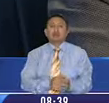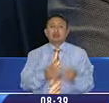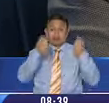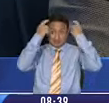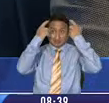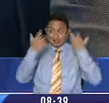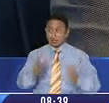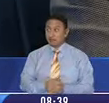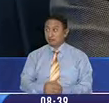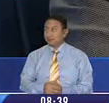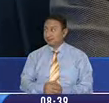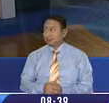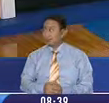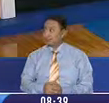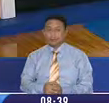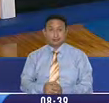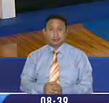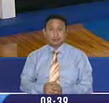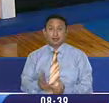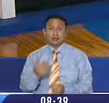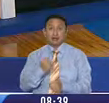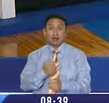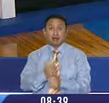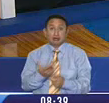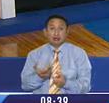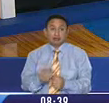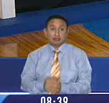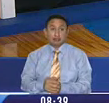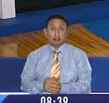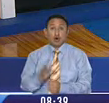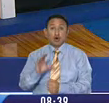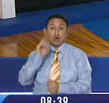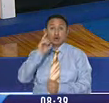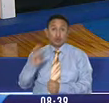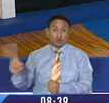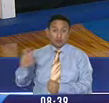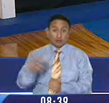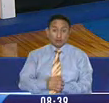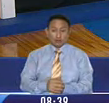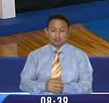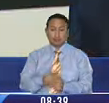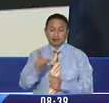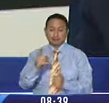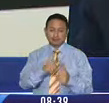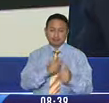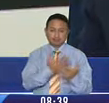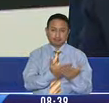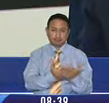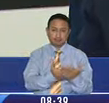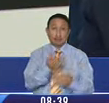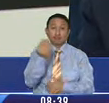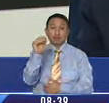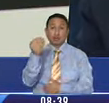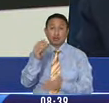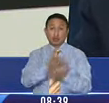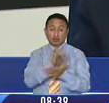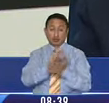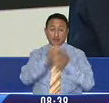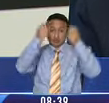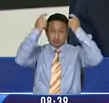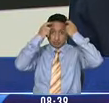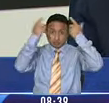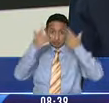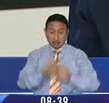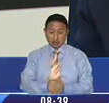emplean? Y tiene otro problema más grave, el turismo en la ciudad. Justamente, lo que yo planteo es que los jóvenes que salgan ya de los colegios, en algunos